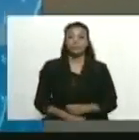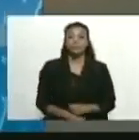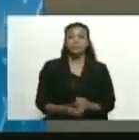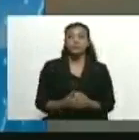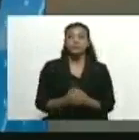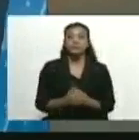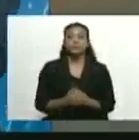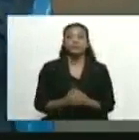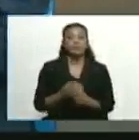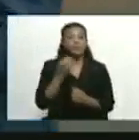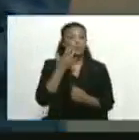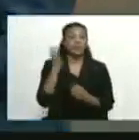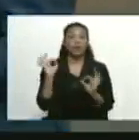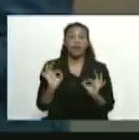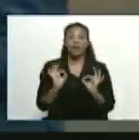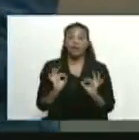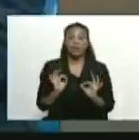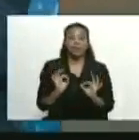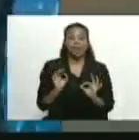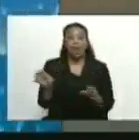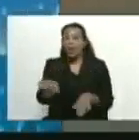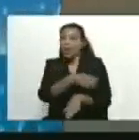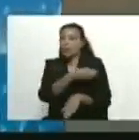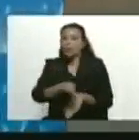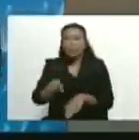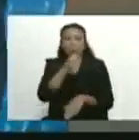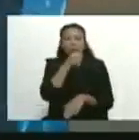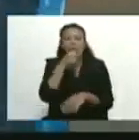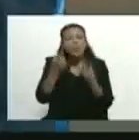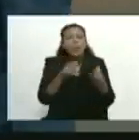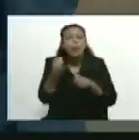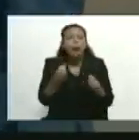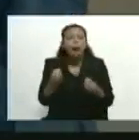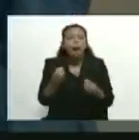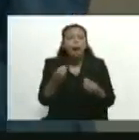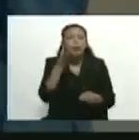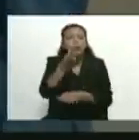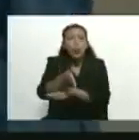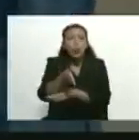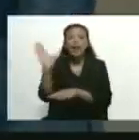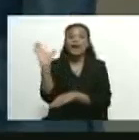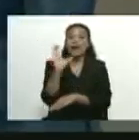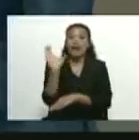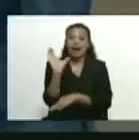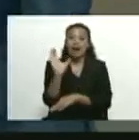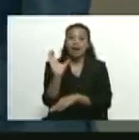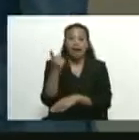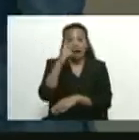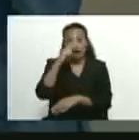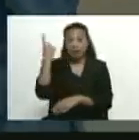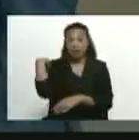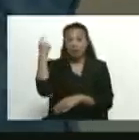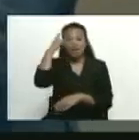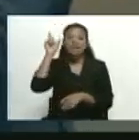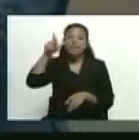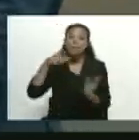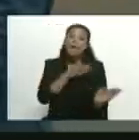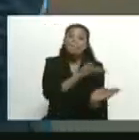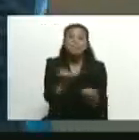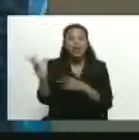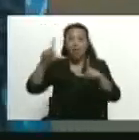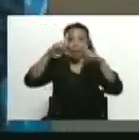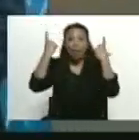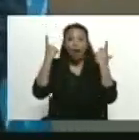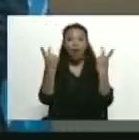Ajá. Súper genial, presidente. ¿El concierto? Sí, súper. ¿Cuál estuviste tú? Yo estuve en el de aquí de Caracas y ayer me invitaron al de La Guaira, sí. ¿Y fuiste